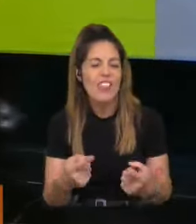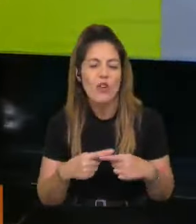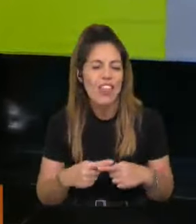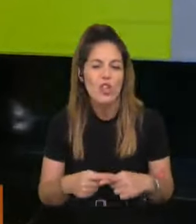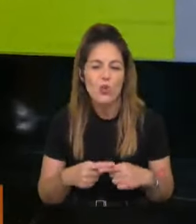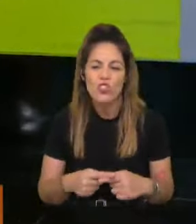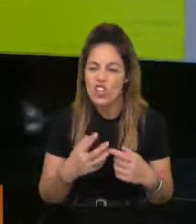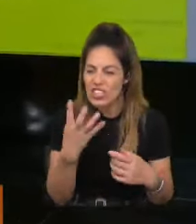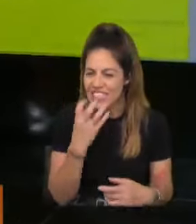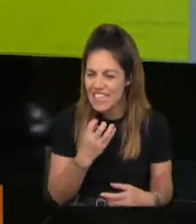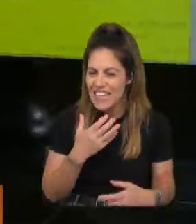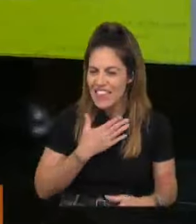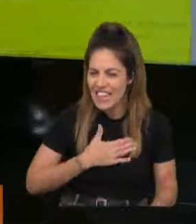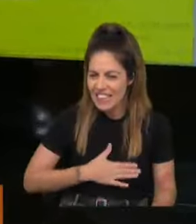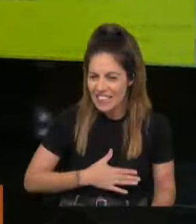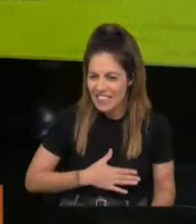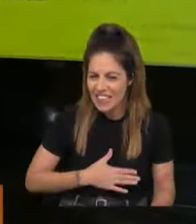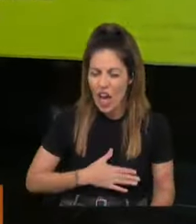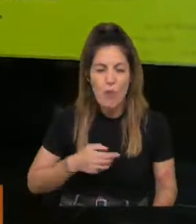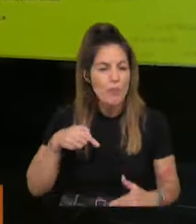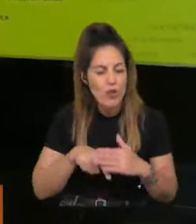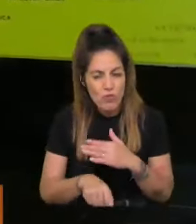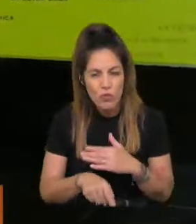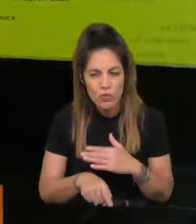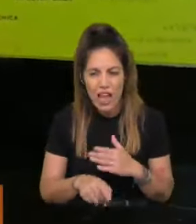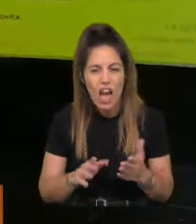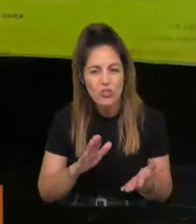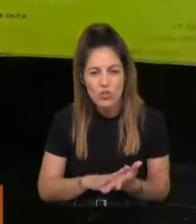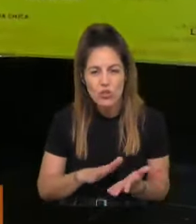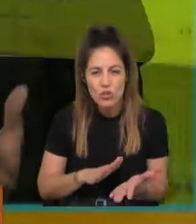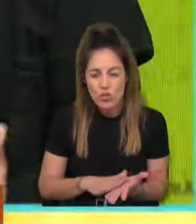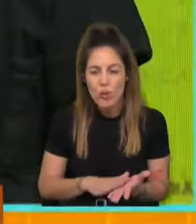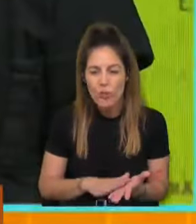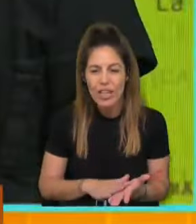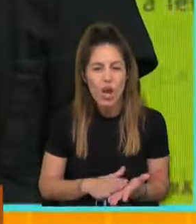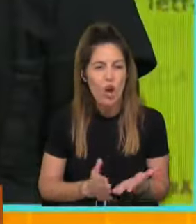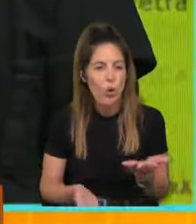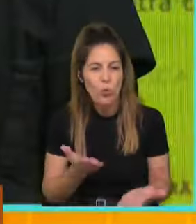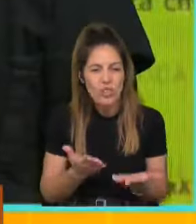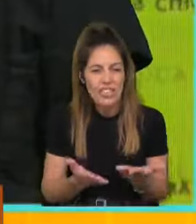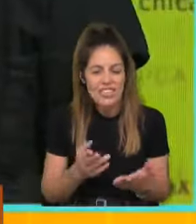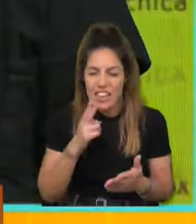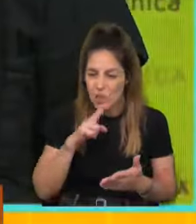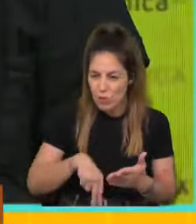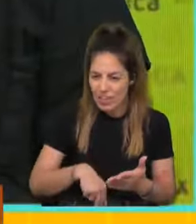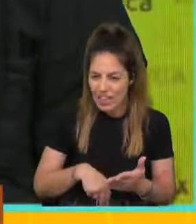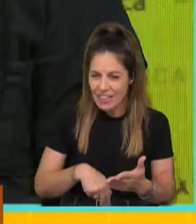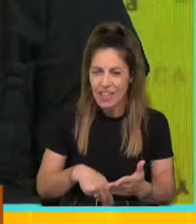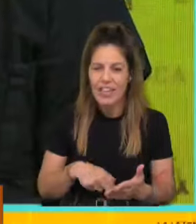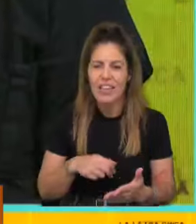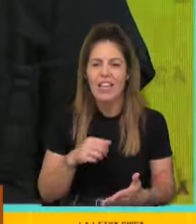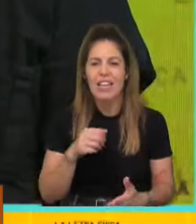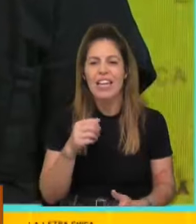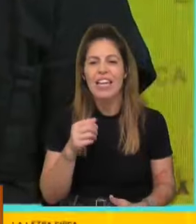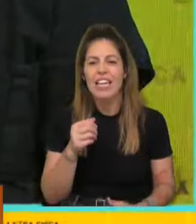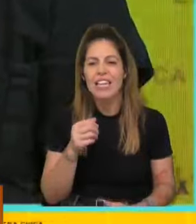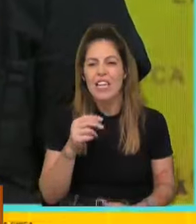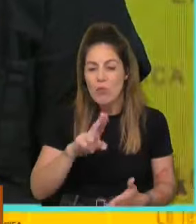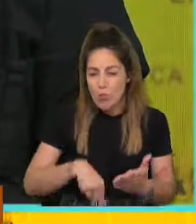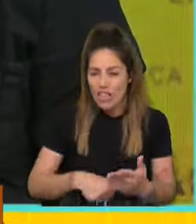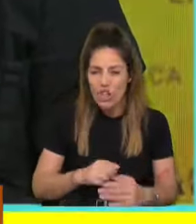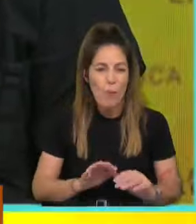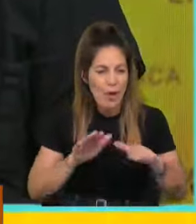seria tranquila Serena pero profunda sobre la eh justicia tributaria el ipat que es el impuesto al patrimonio